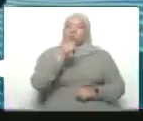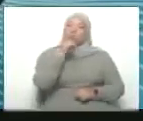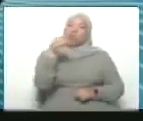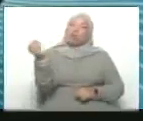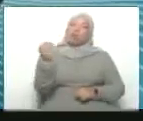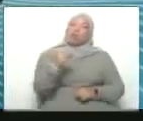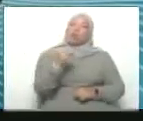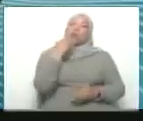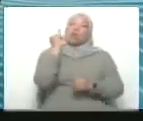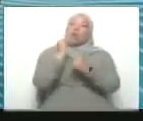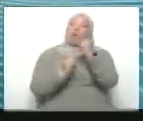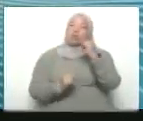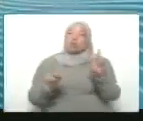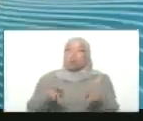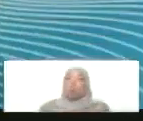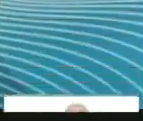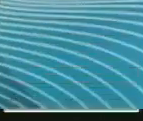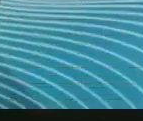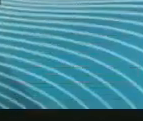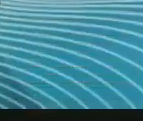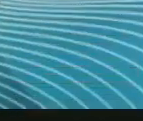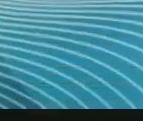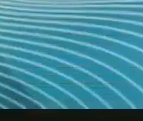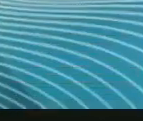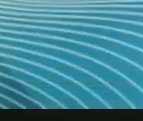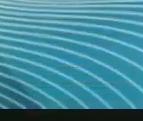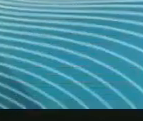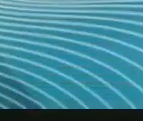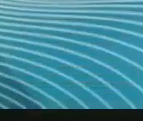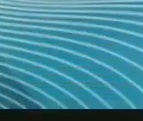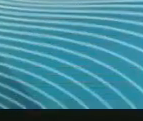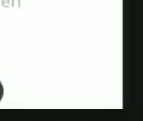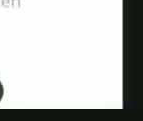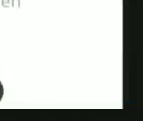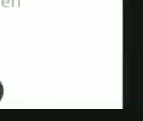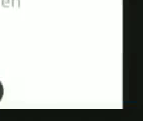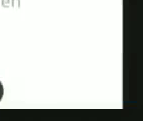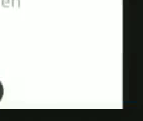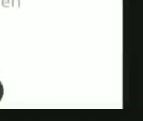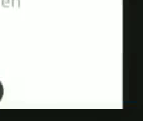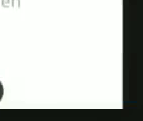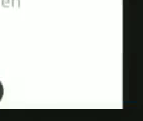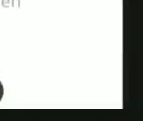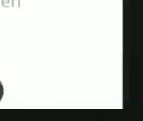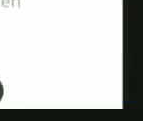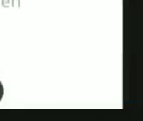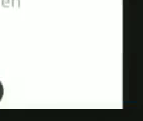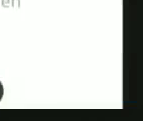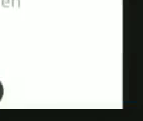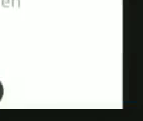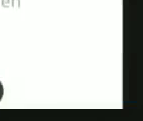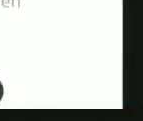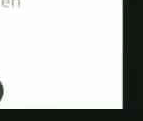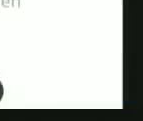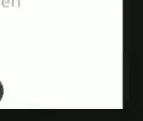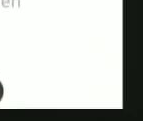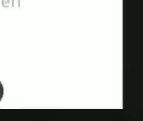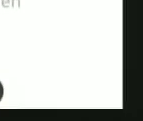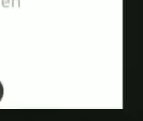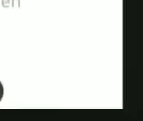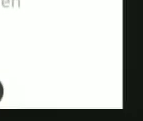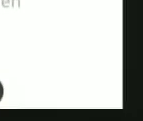y vamos al portal de Últimas Noticias para hablar acerca de la quinta Bienal Pueblos en Resistencia. Bienal del Sur, que tomó las calles de Maracay el